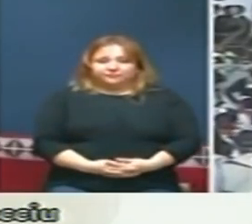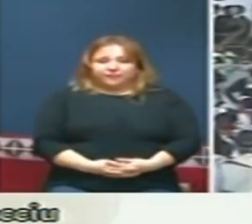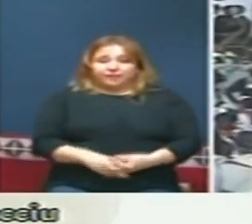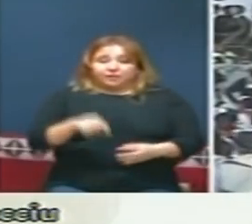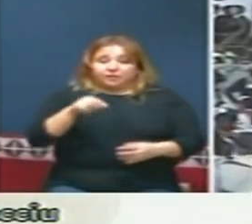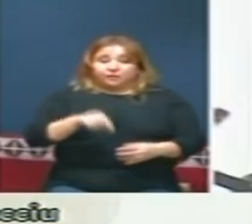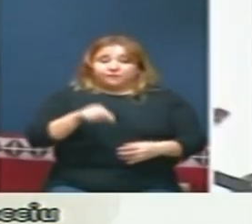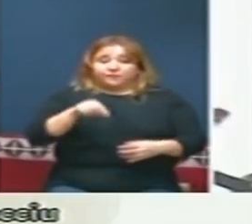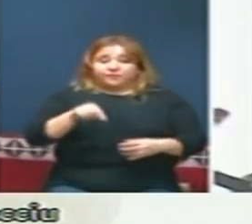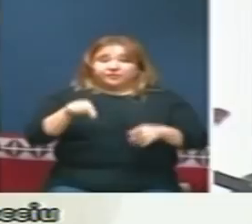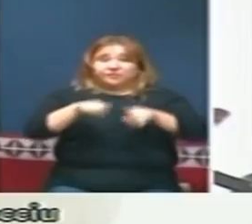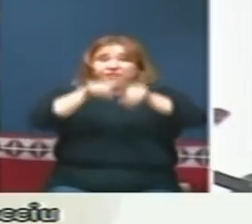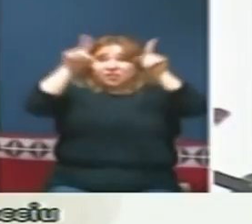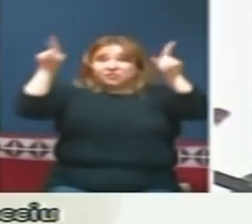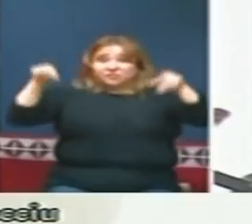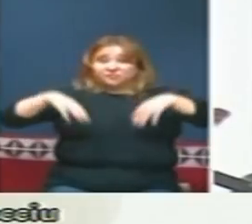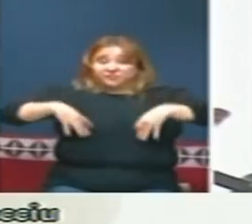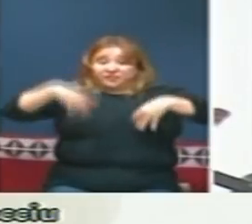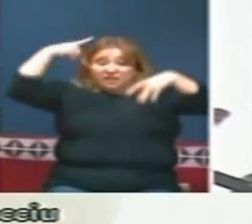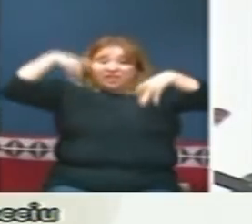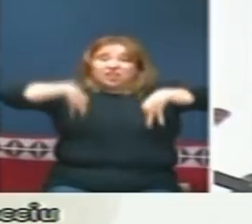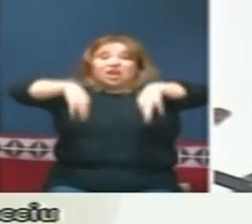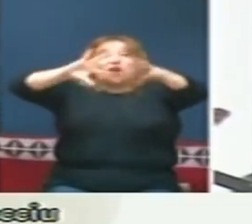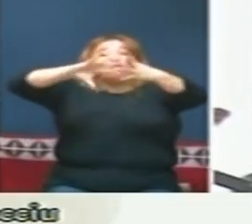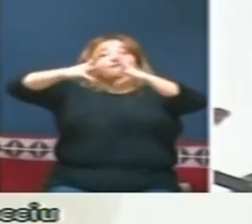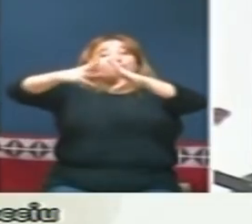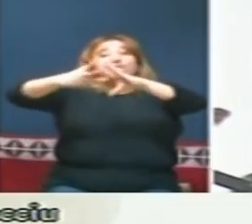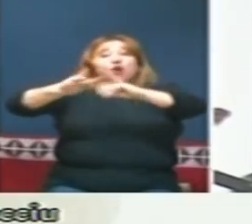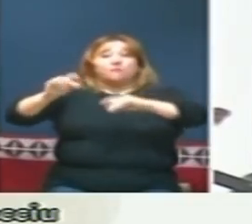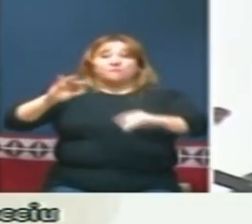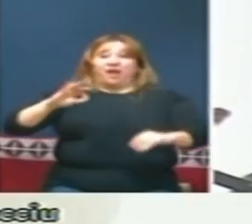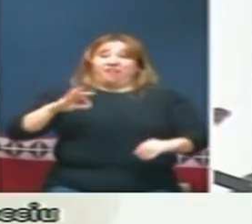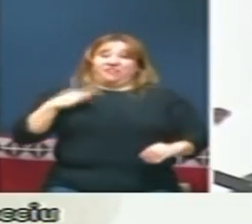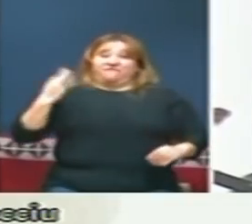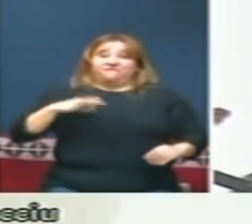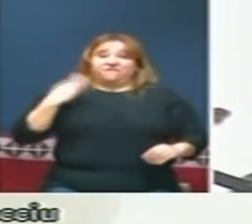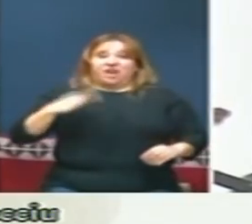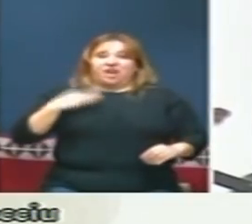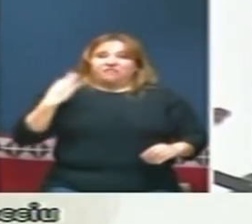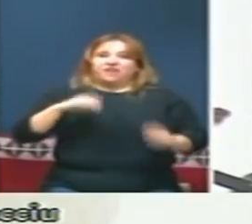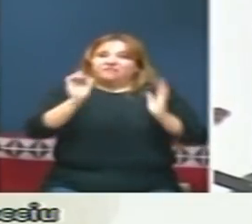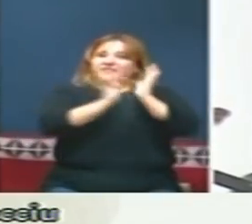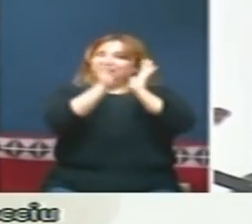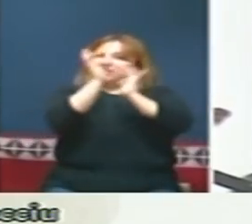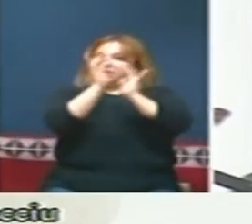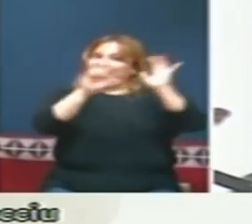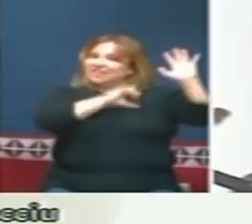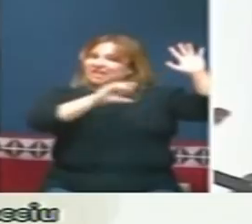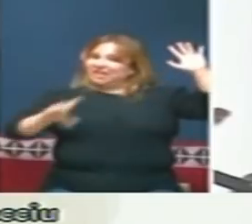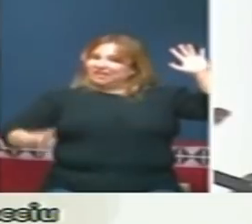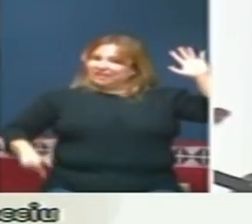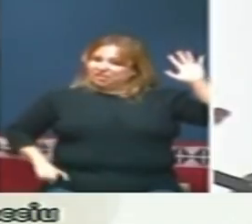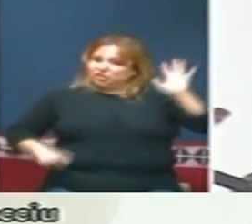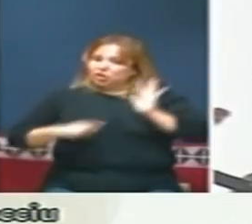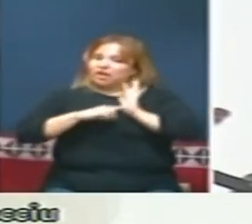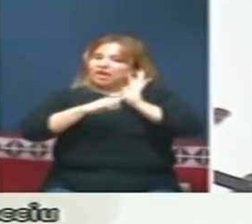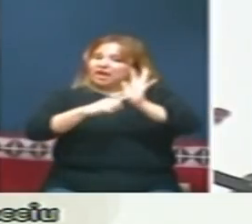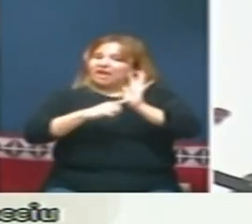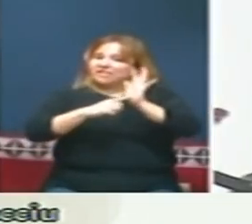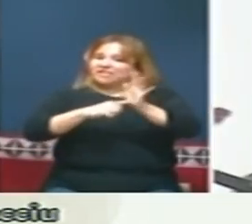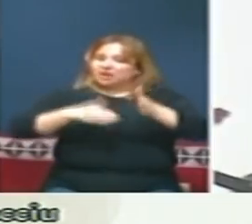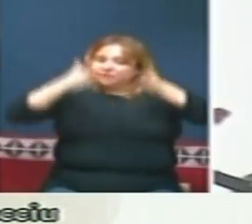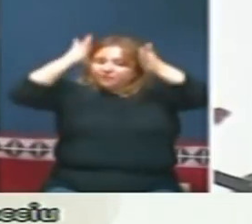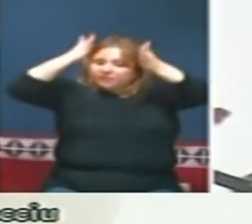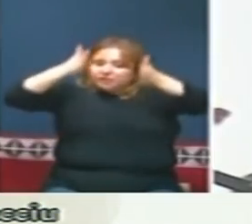Estos cuatro beatos son modelos de vida cristiana. El ejemplo del obispo enseña a los pastores de hoy